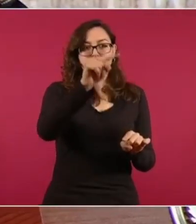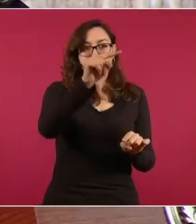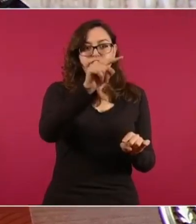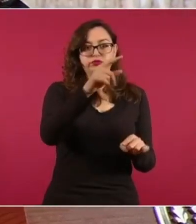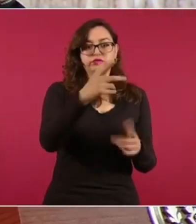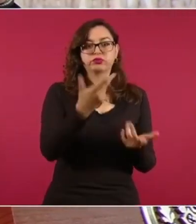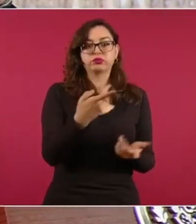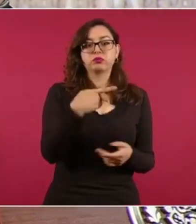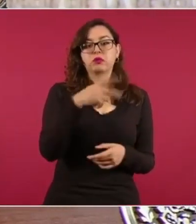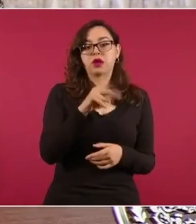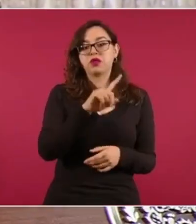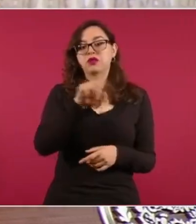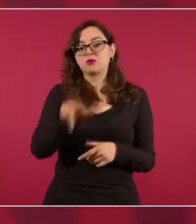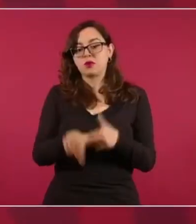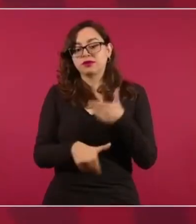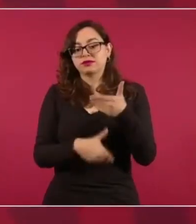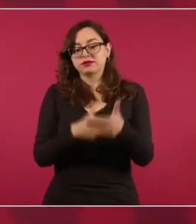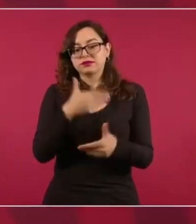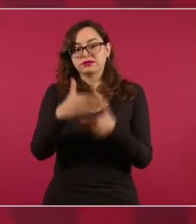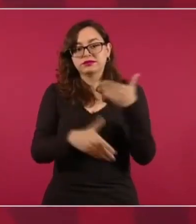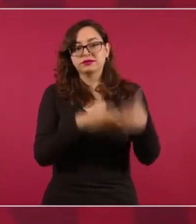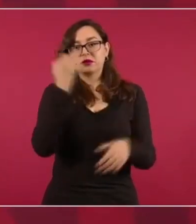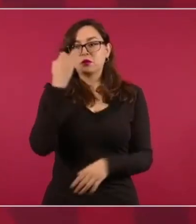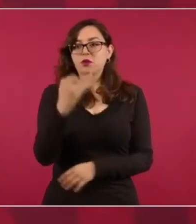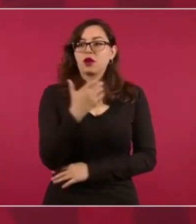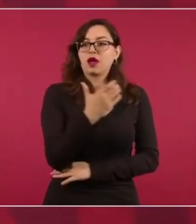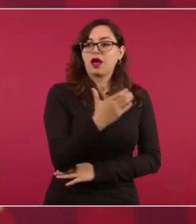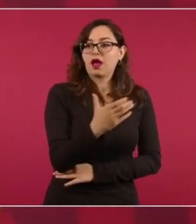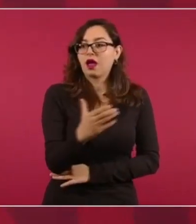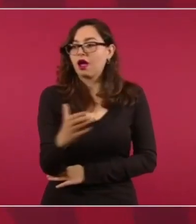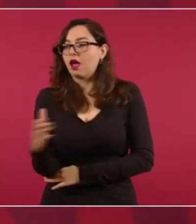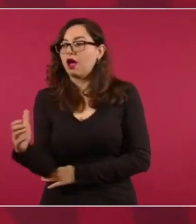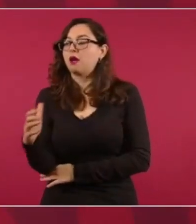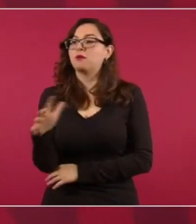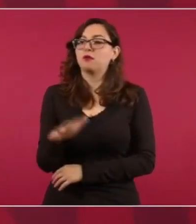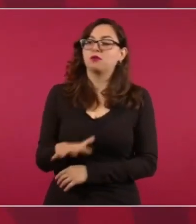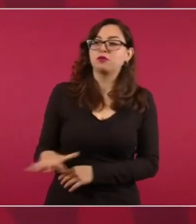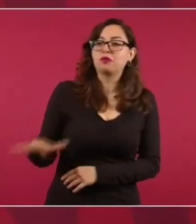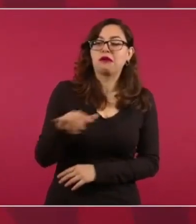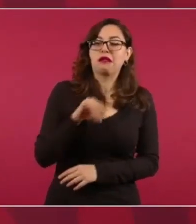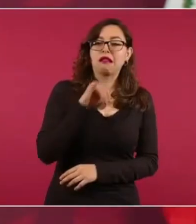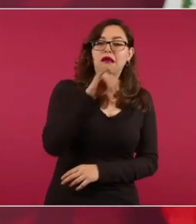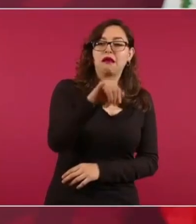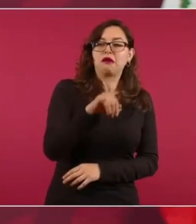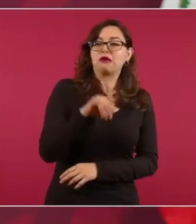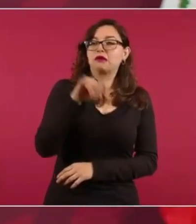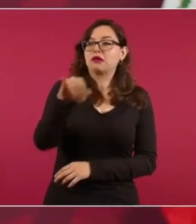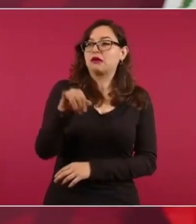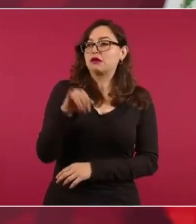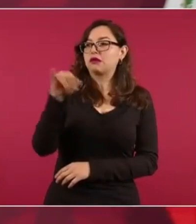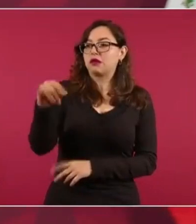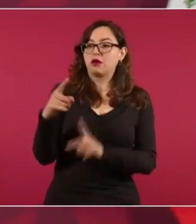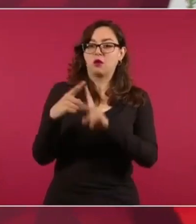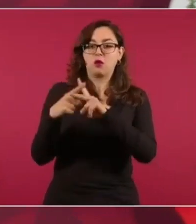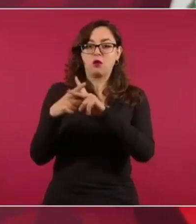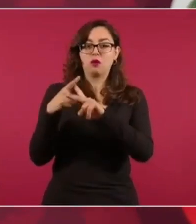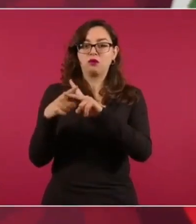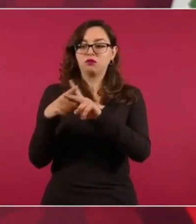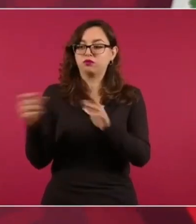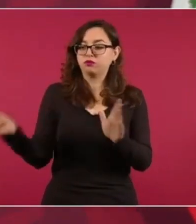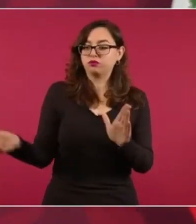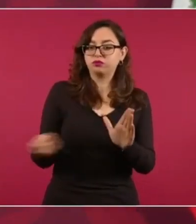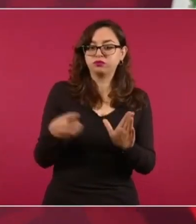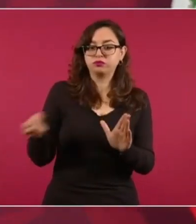Y va transcurriendo el tiempo, van llegando más